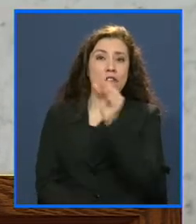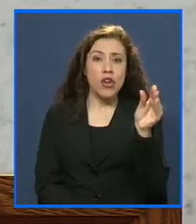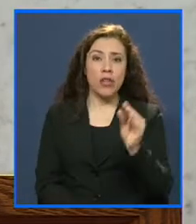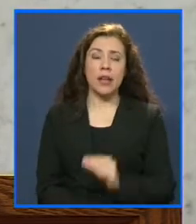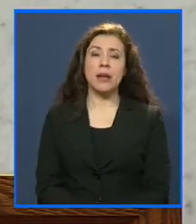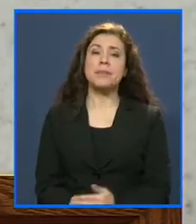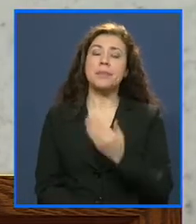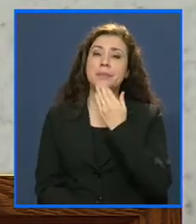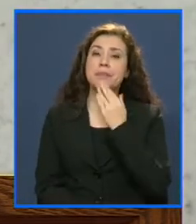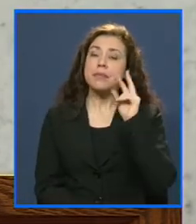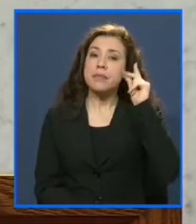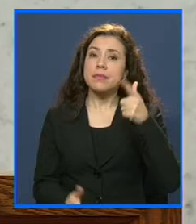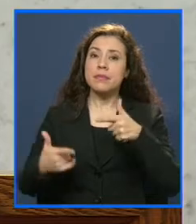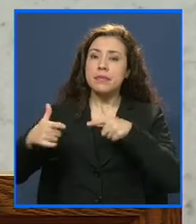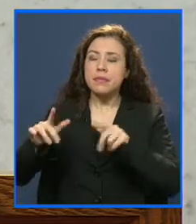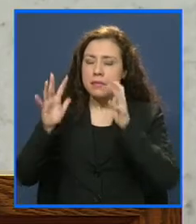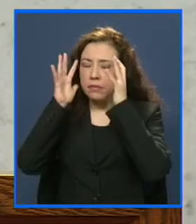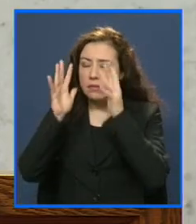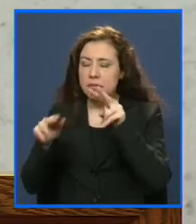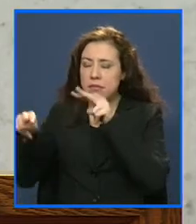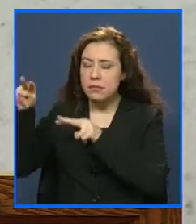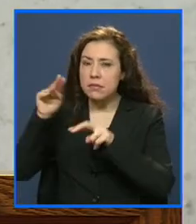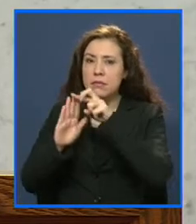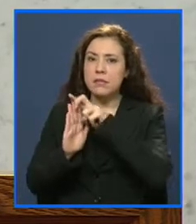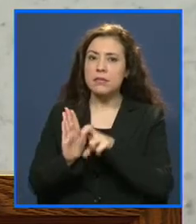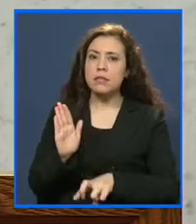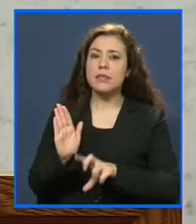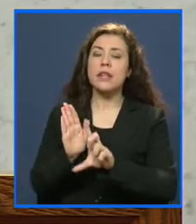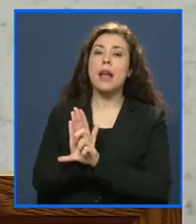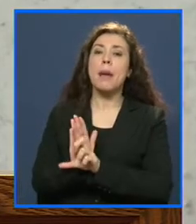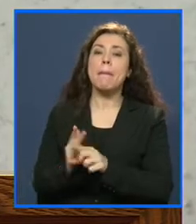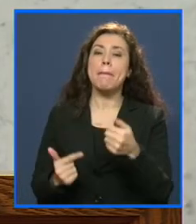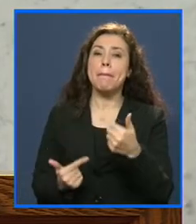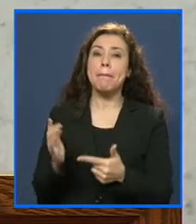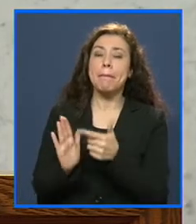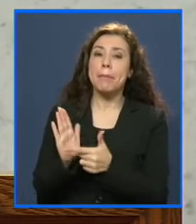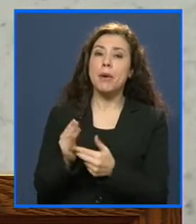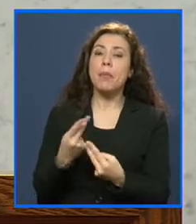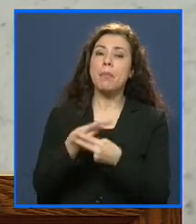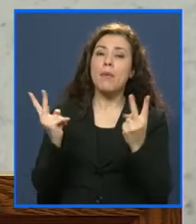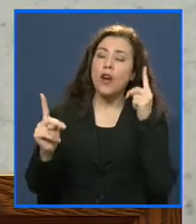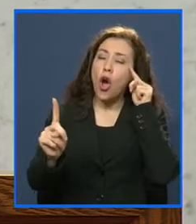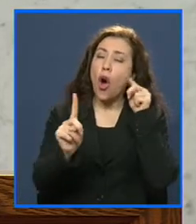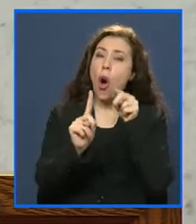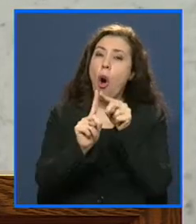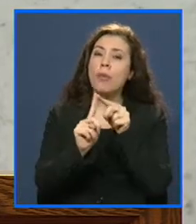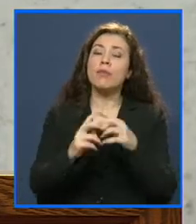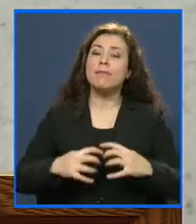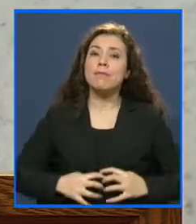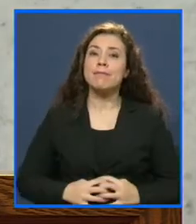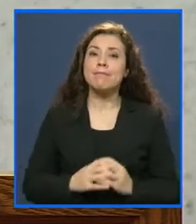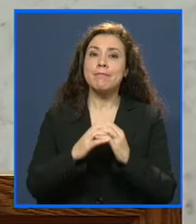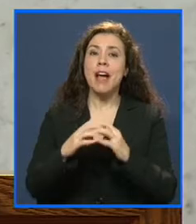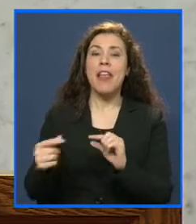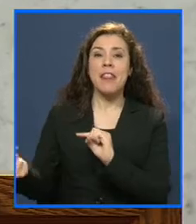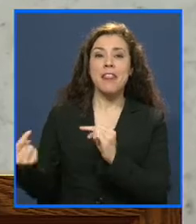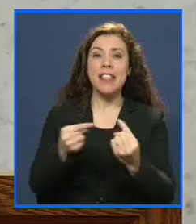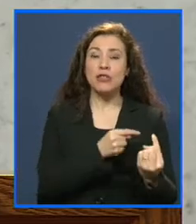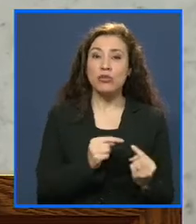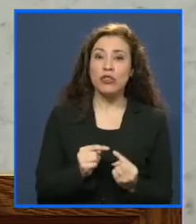crearemos una unidad volcada al análisis de proyectos de ley de políticas públicas su objetivo apuntará al fortalecimiento de la discusión legislativa